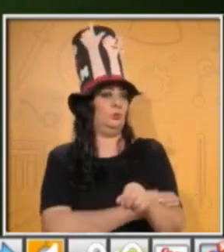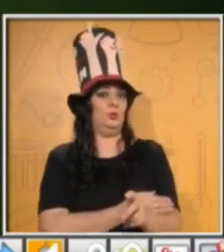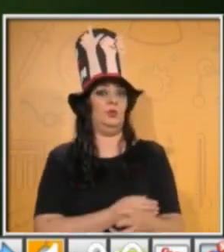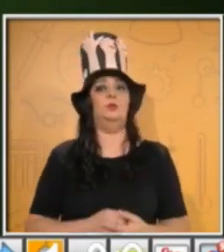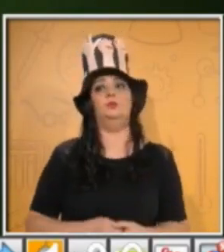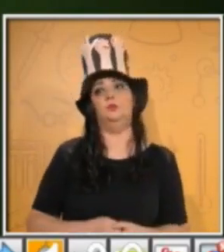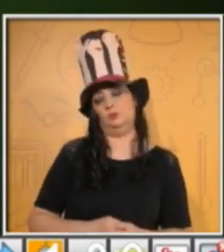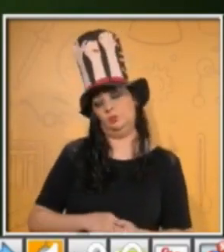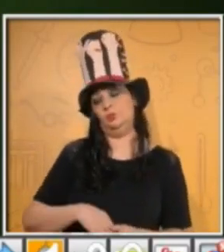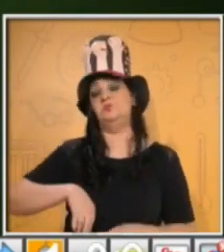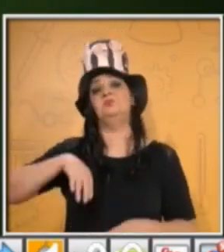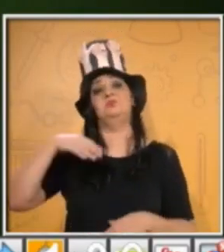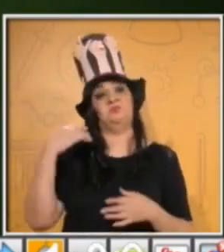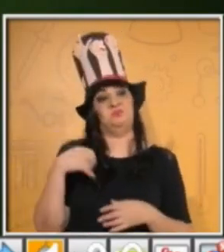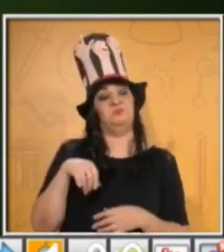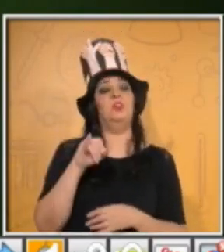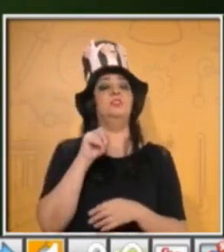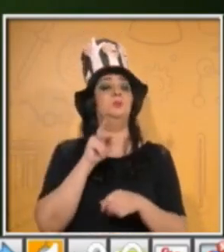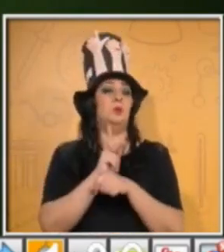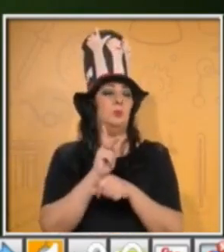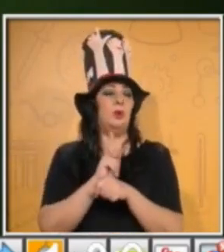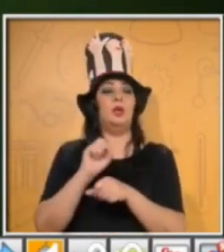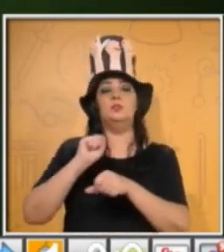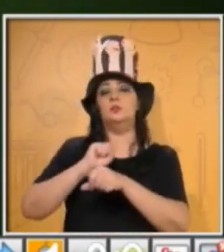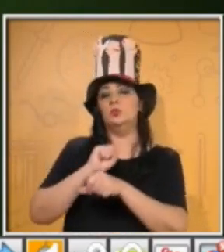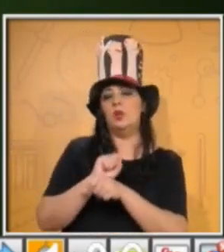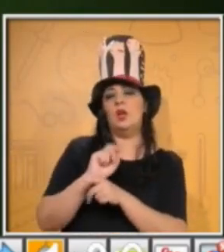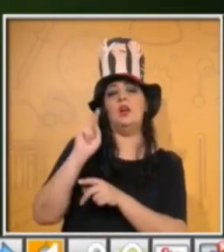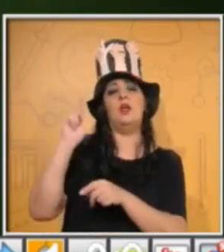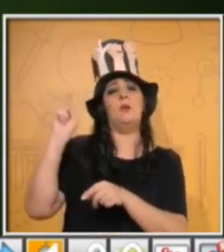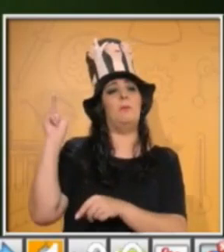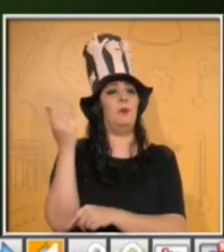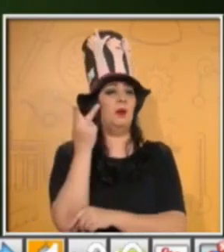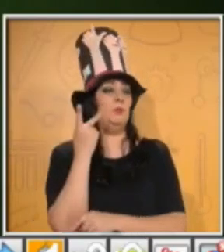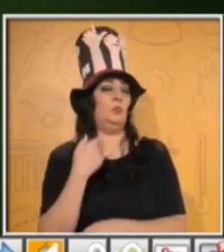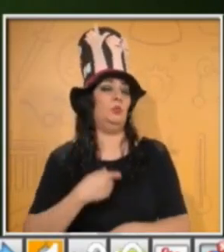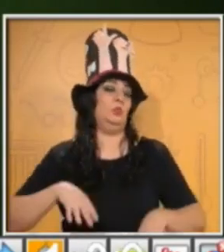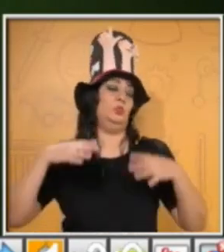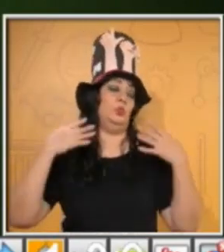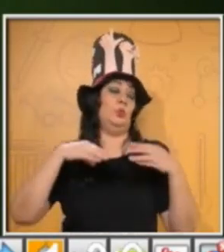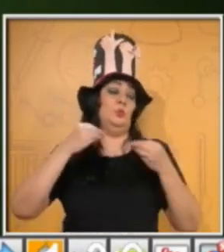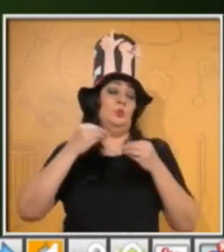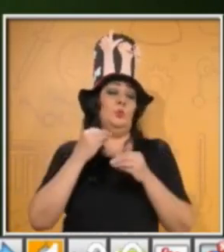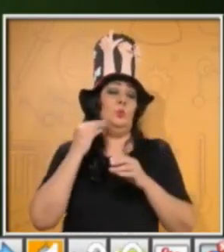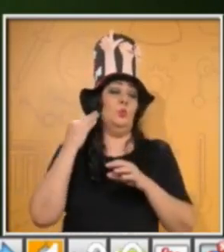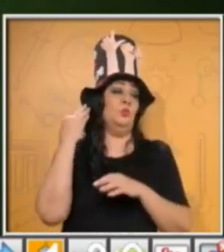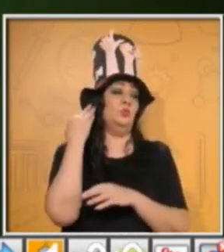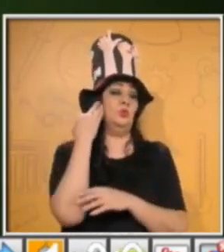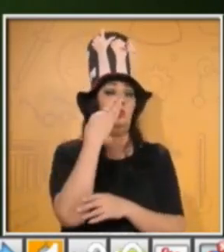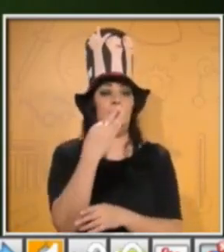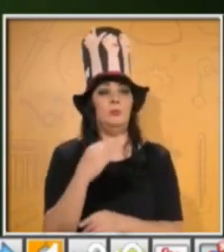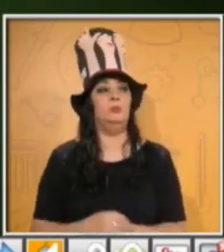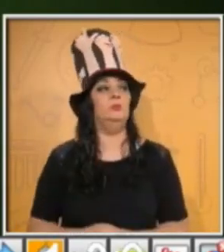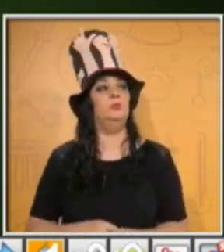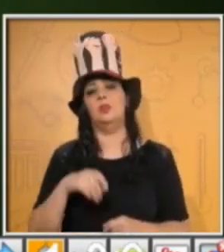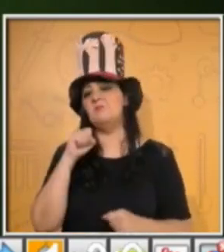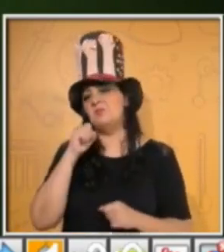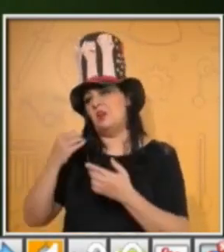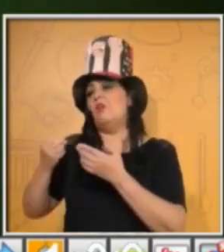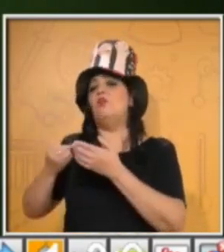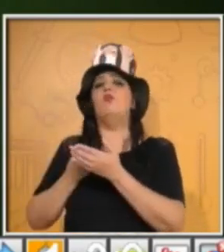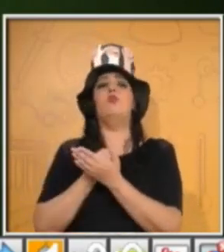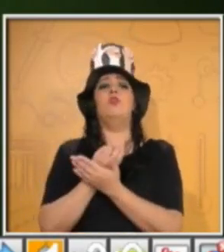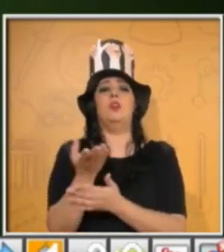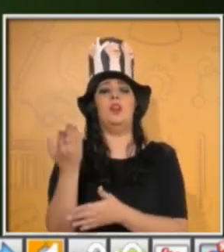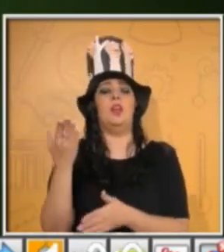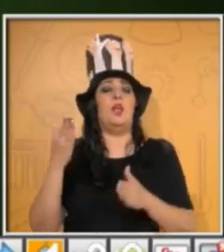Sí, desde la primaria y luego en la secundaria, la preparatoria. Yo creo que por mucho tiempo jugamos carreritas, inclusive allá afuera